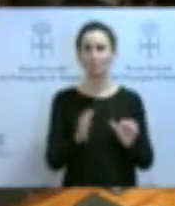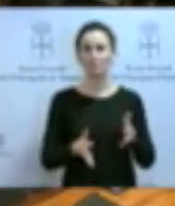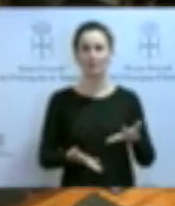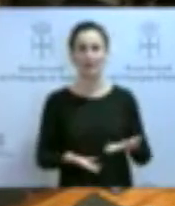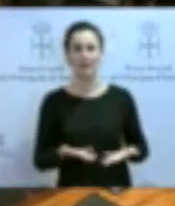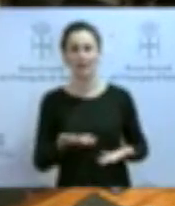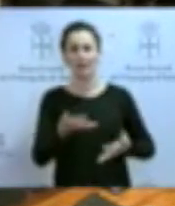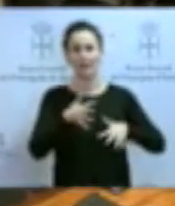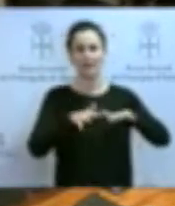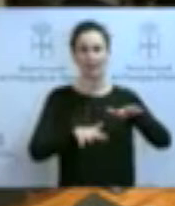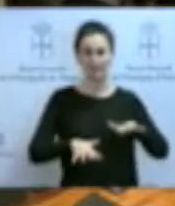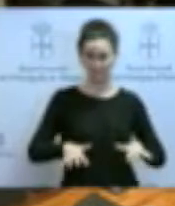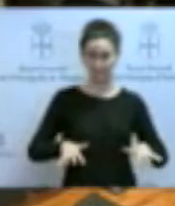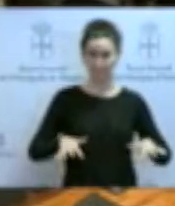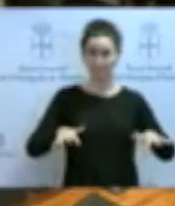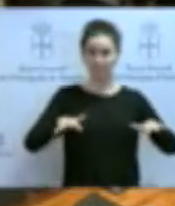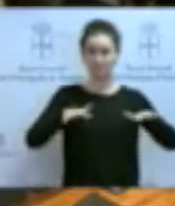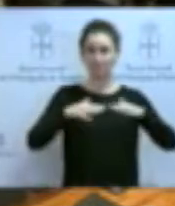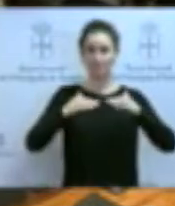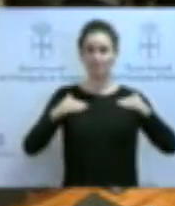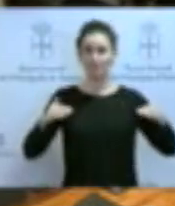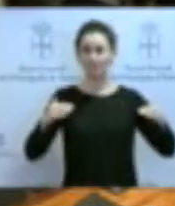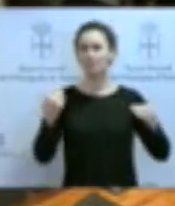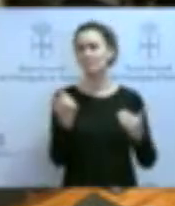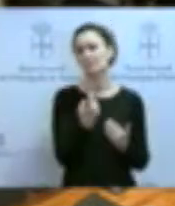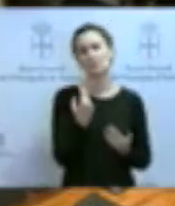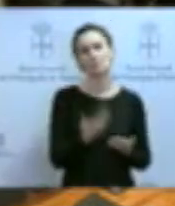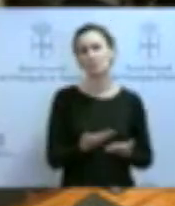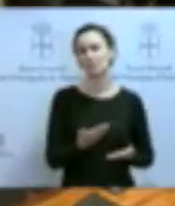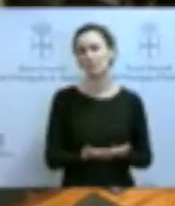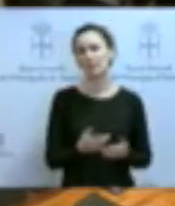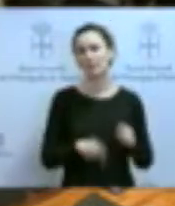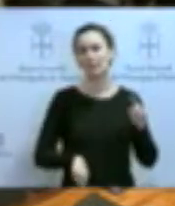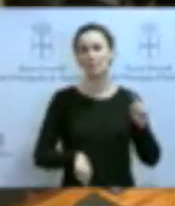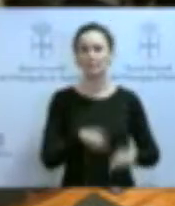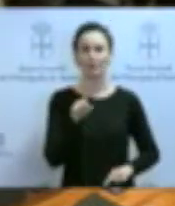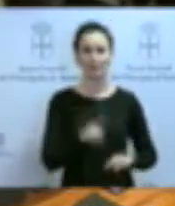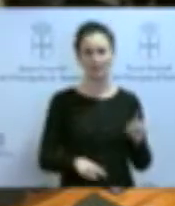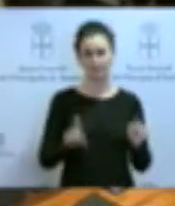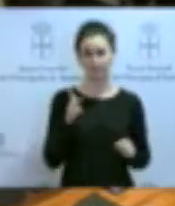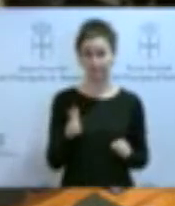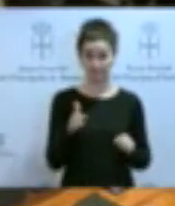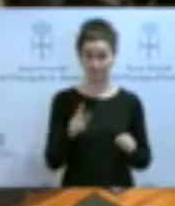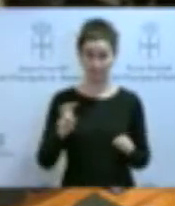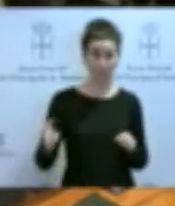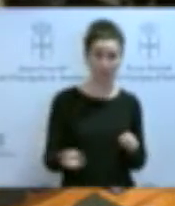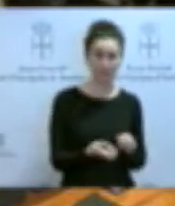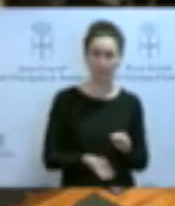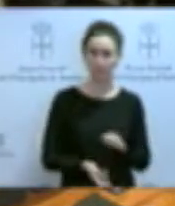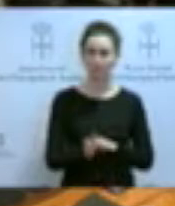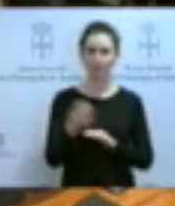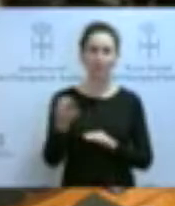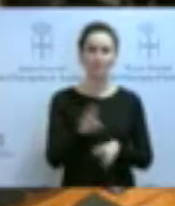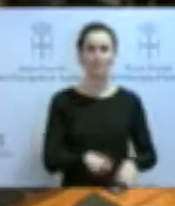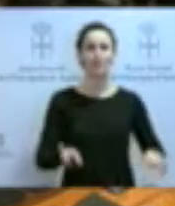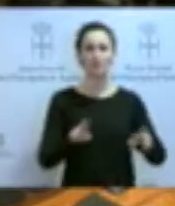equilibrio razonable y necesario y justificable en función de del derecho también, de otros derechos que hay que mantener y que hay que recuperar